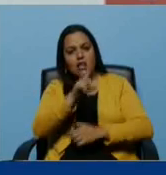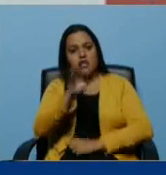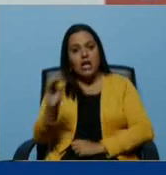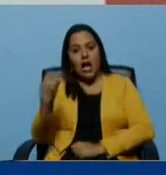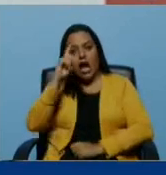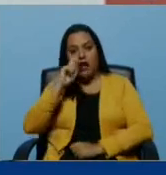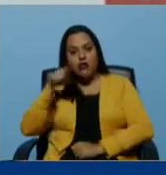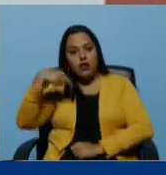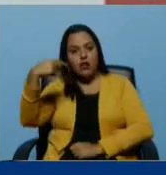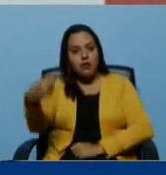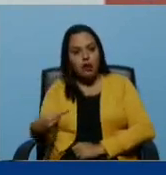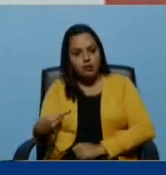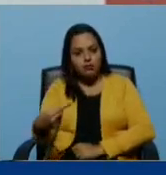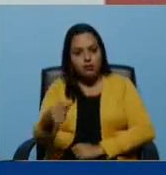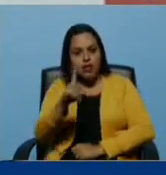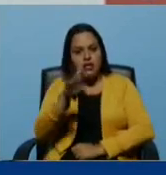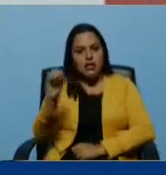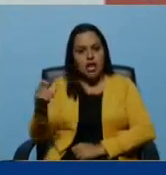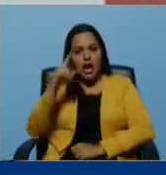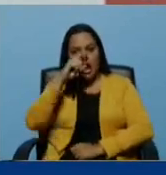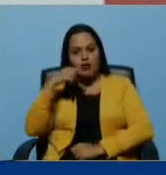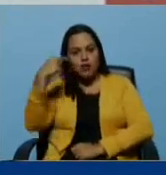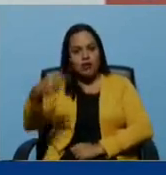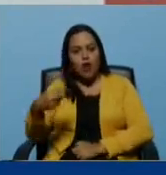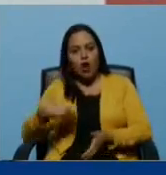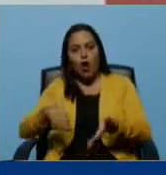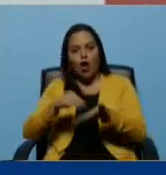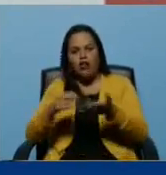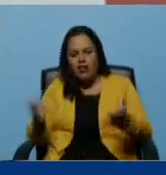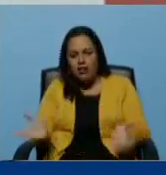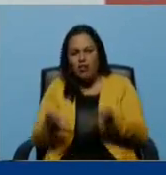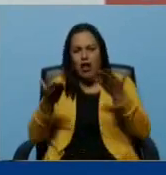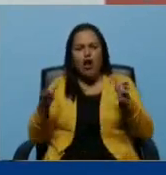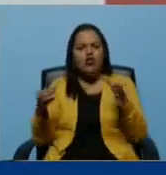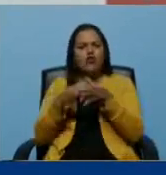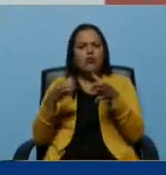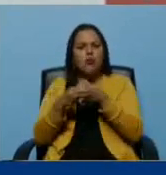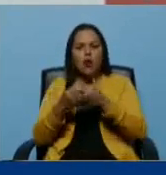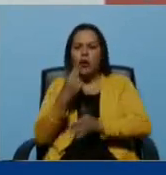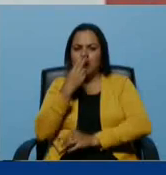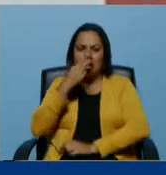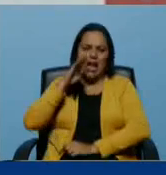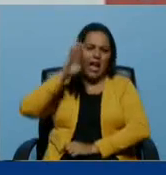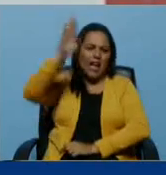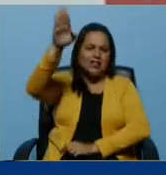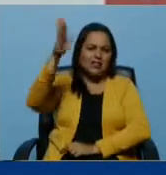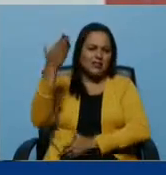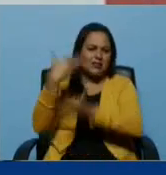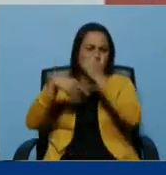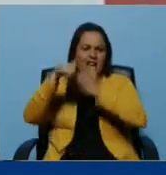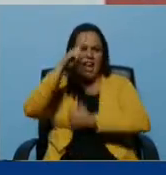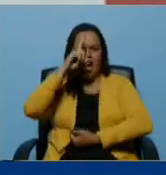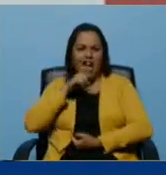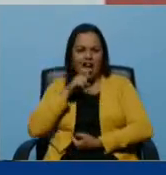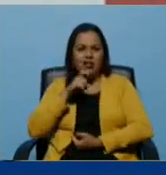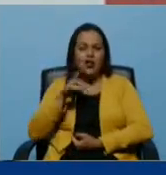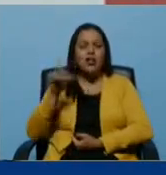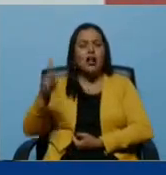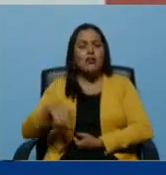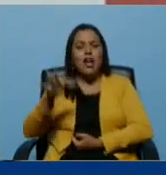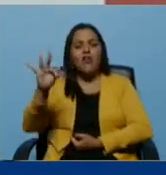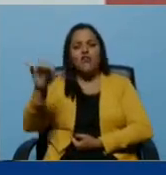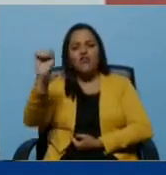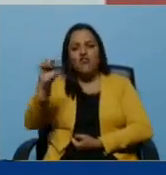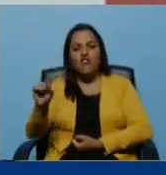hace una semana, 100 años después hay un rebrote del nazismo, neofascismo, fascismo en